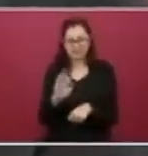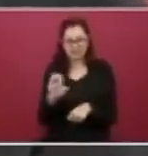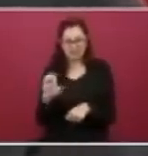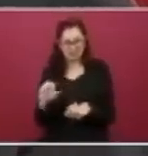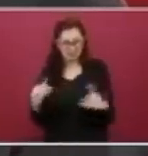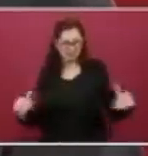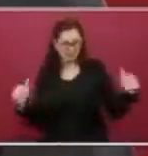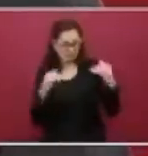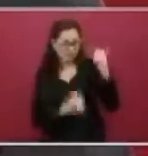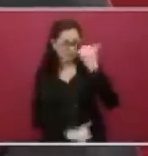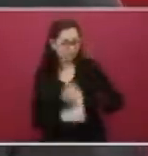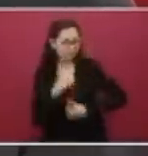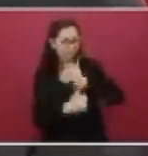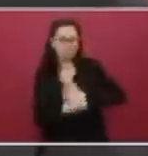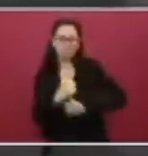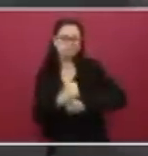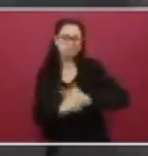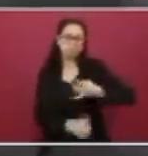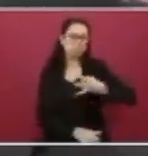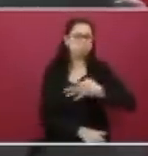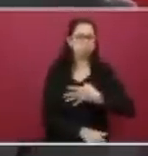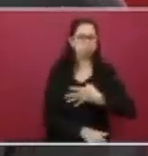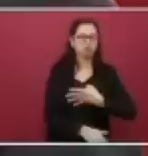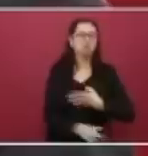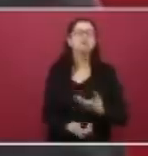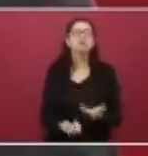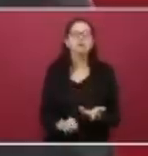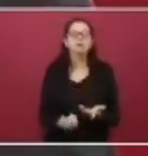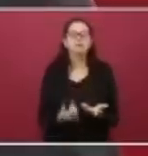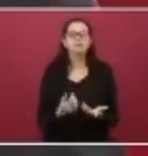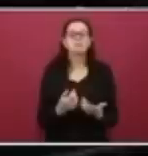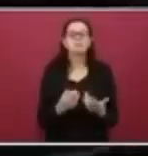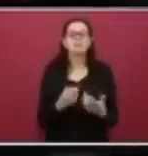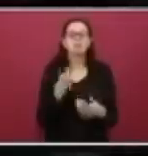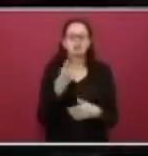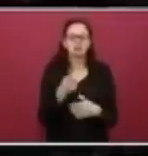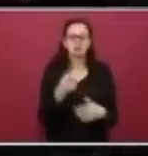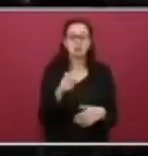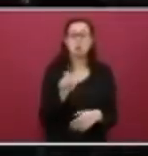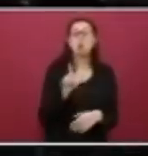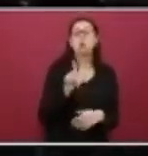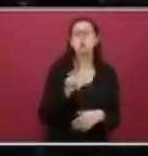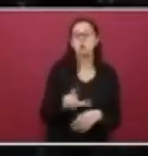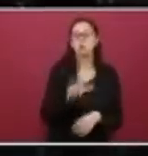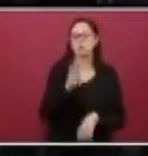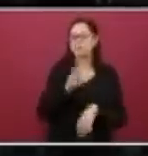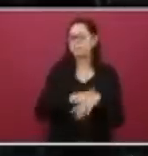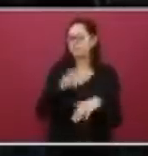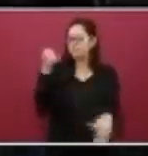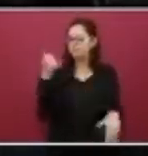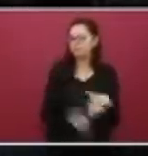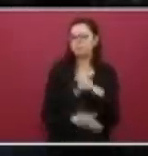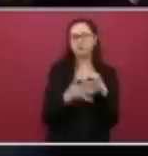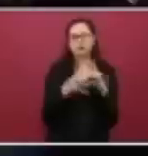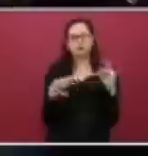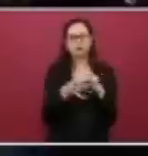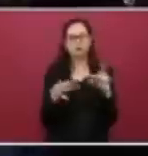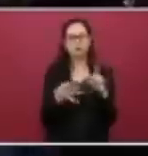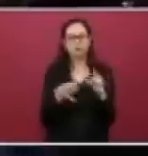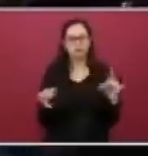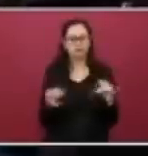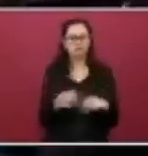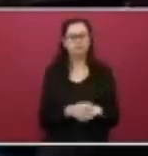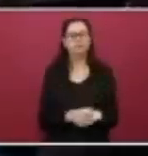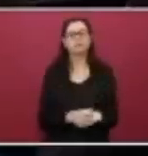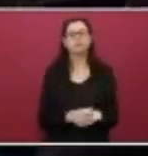condiciones con las empresas extranjeros esto lo vamos a explicar detalladamente el lunes por instrucción del presidente el problema